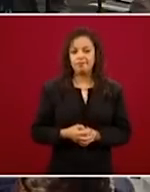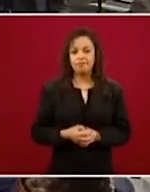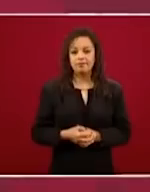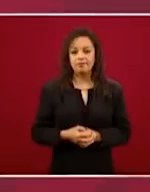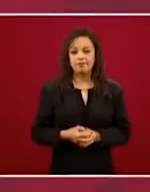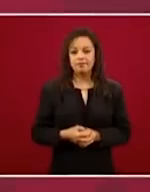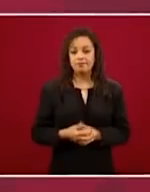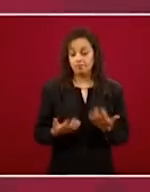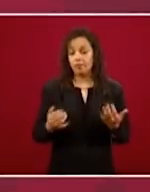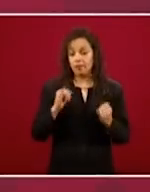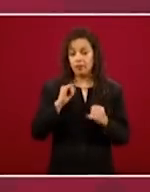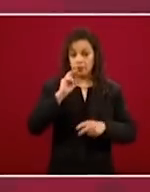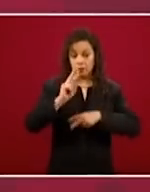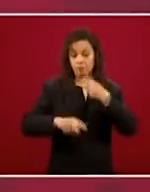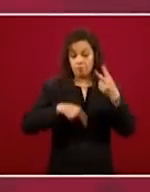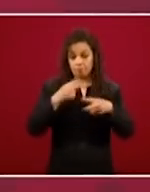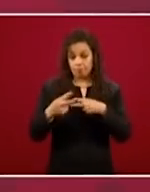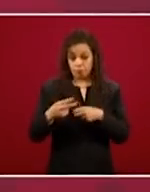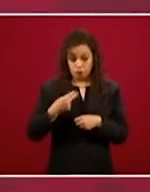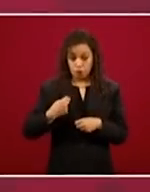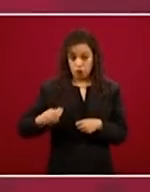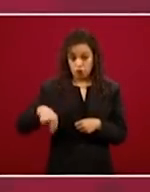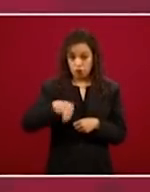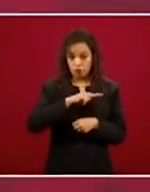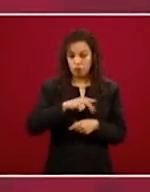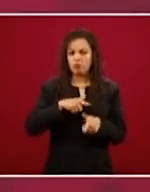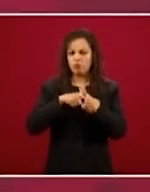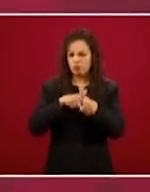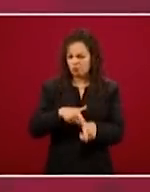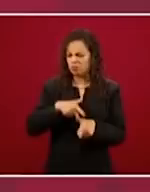vamos nosotros a seguir